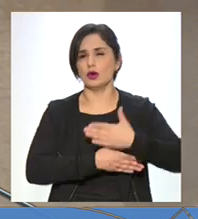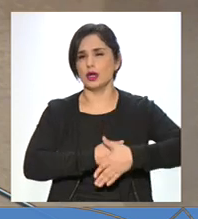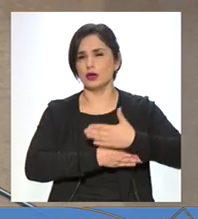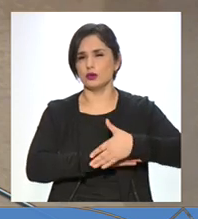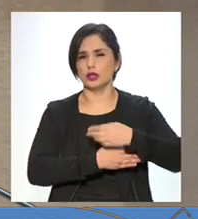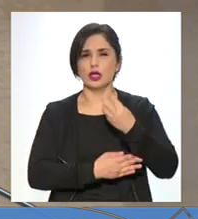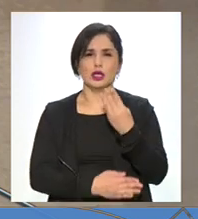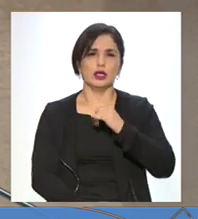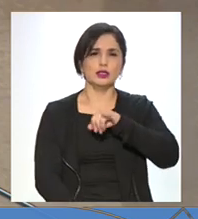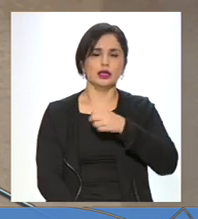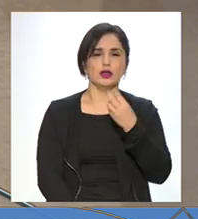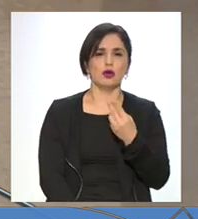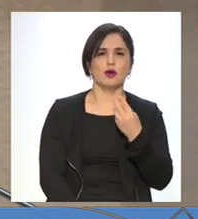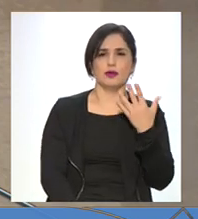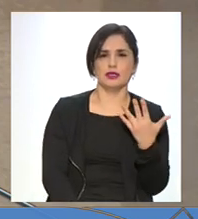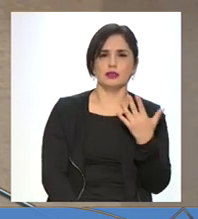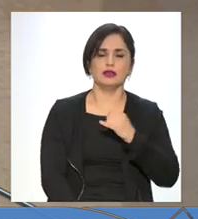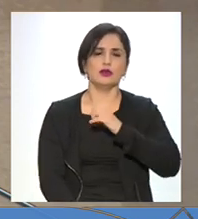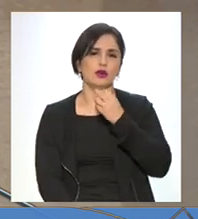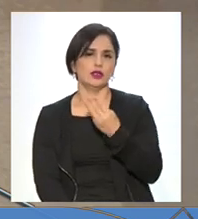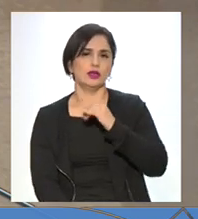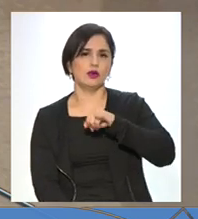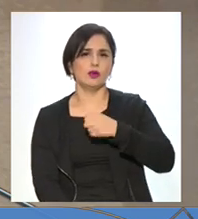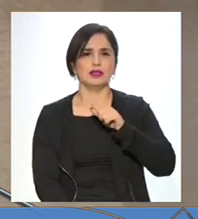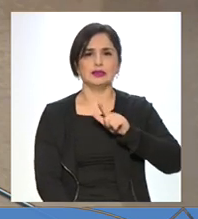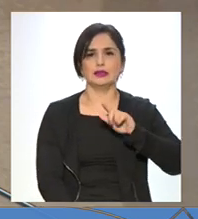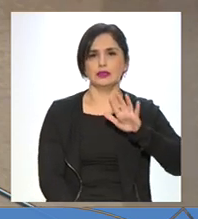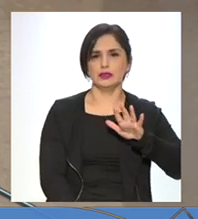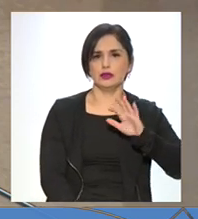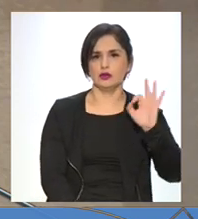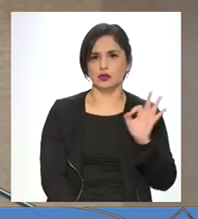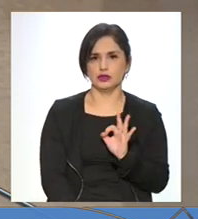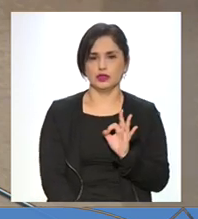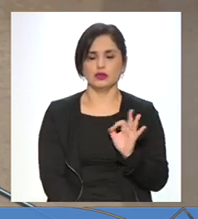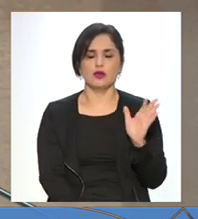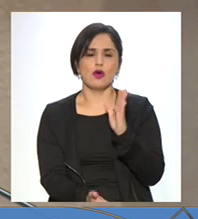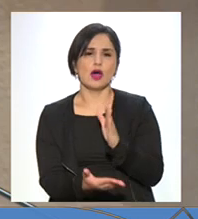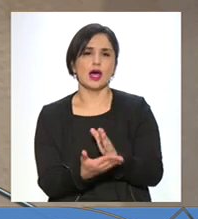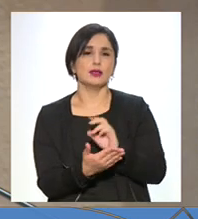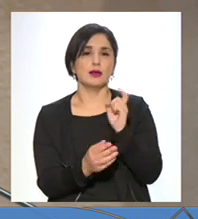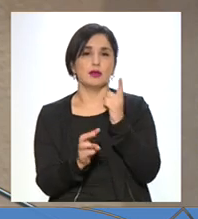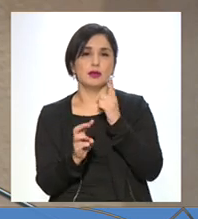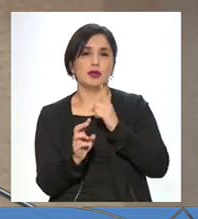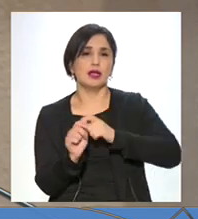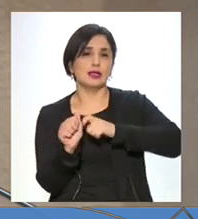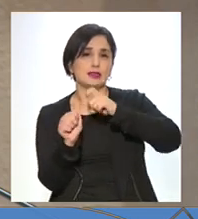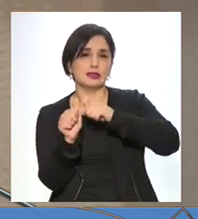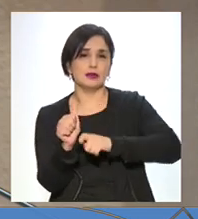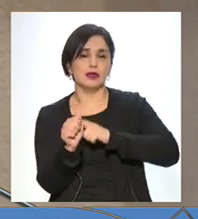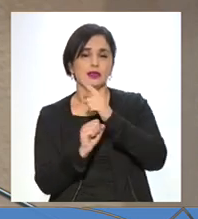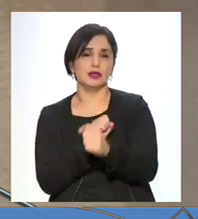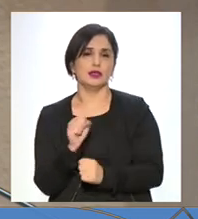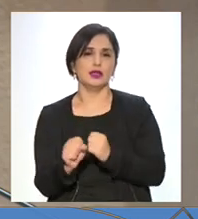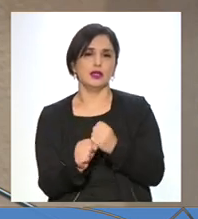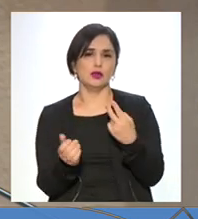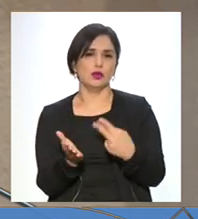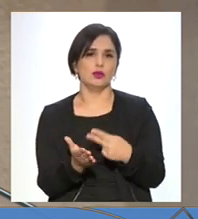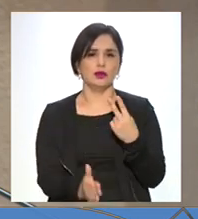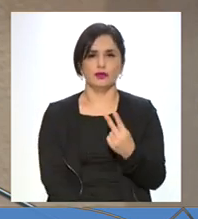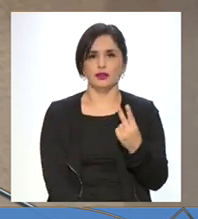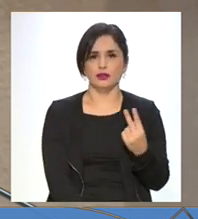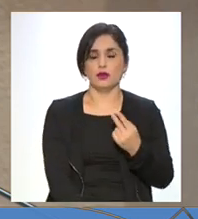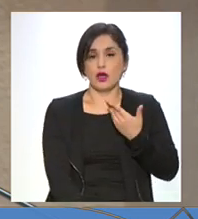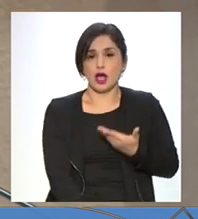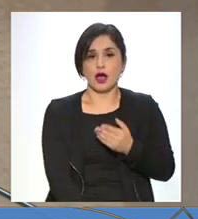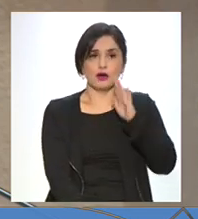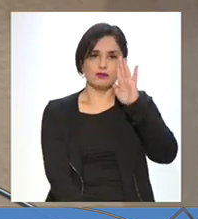y 3,75%, hacia mediados del primer semestre de 2022. Paso entonces ahora a dar cuenta